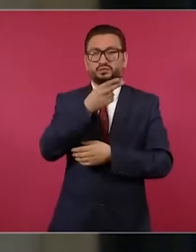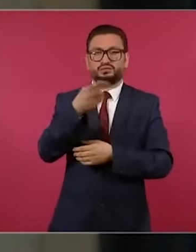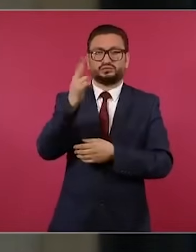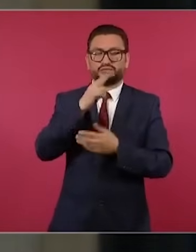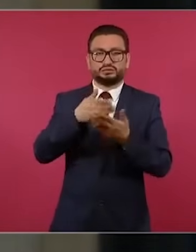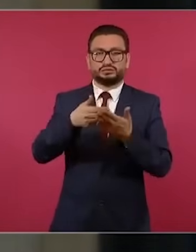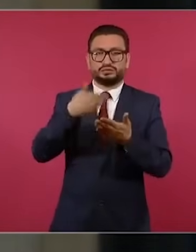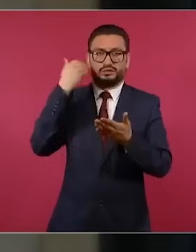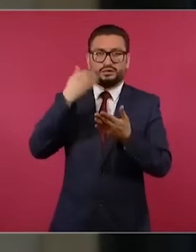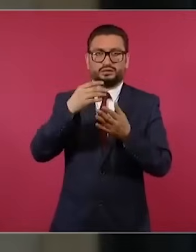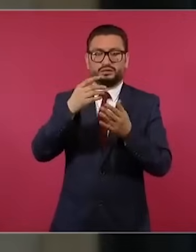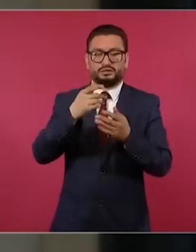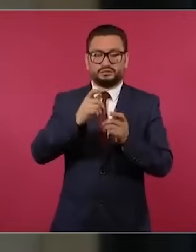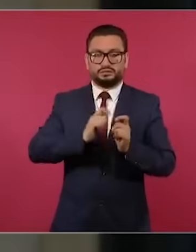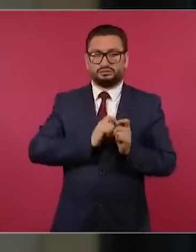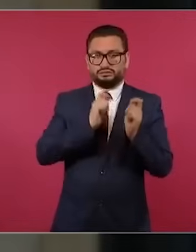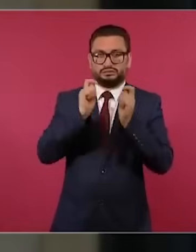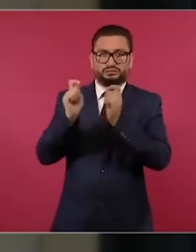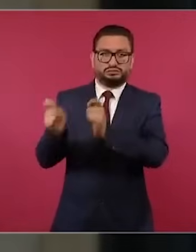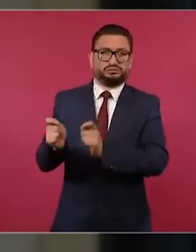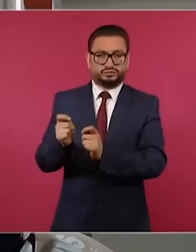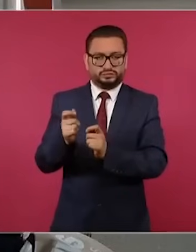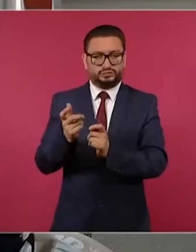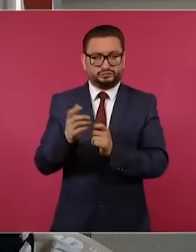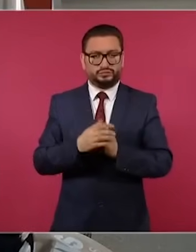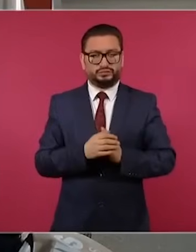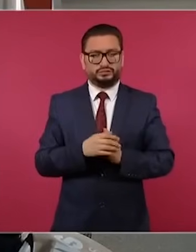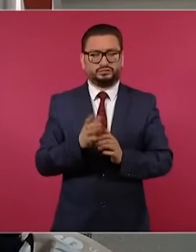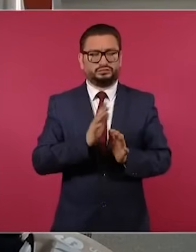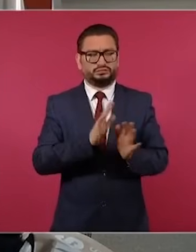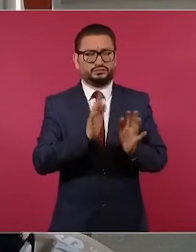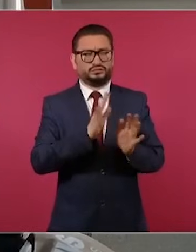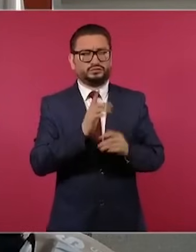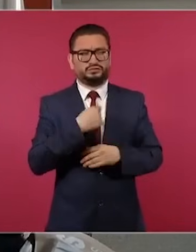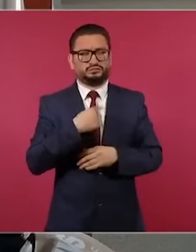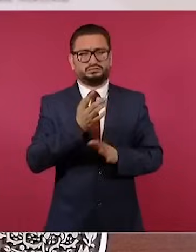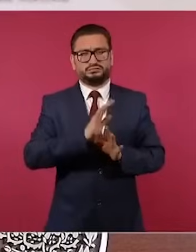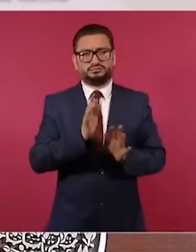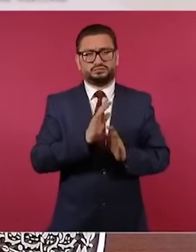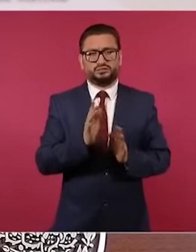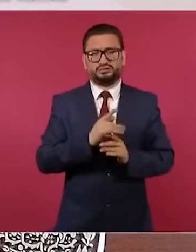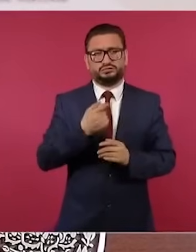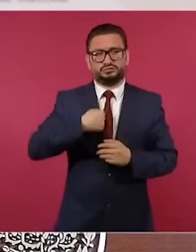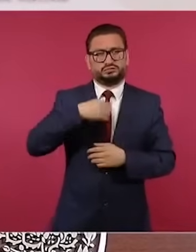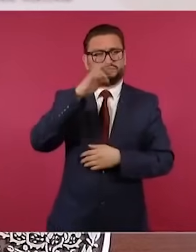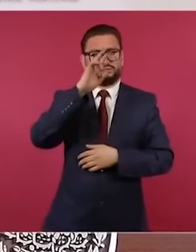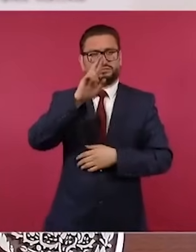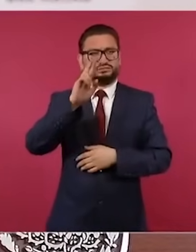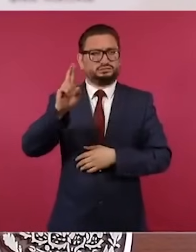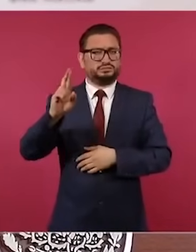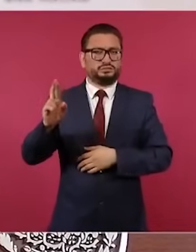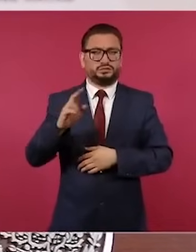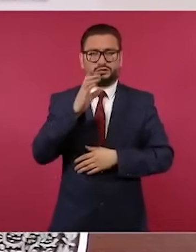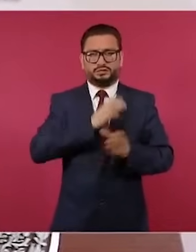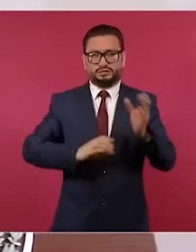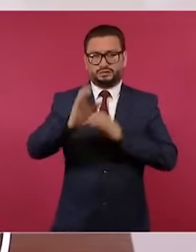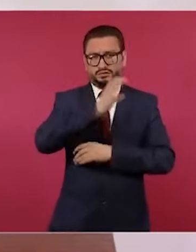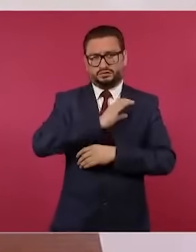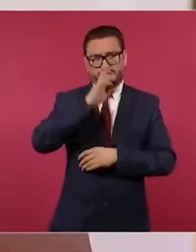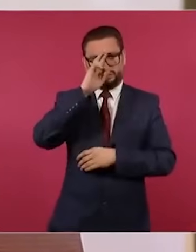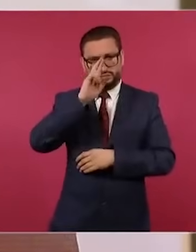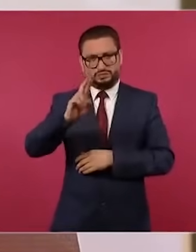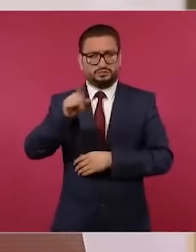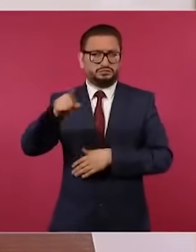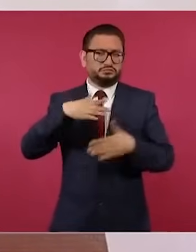salga, vamos, la traspase el poder en el mes de septiembre? No, porque yo respeto mucho a Claudia y le tengo